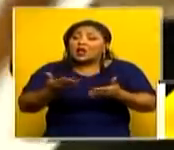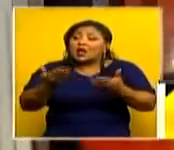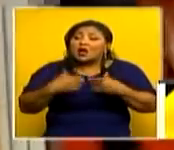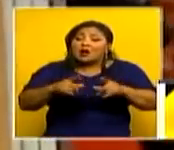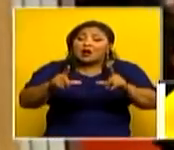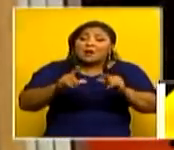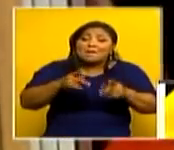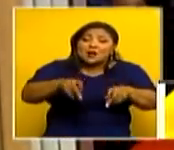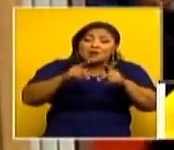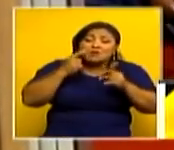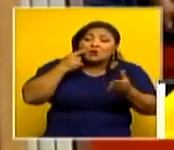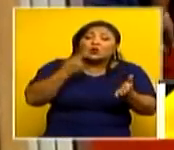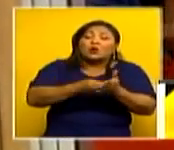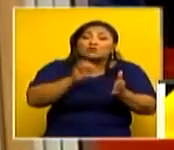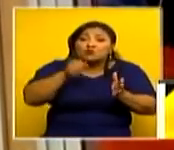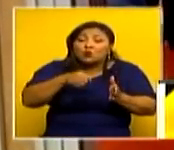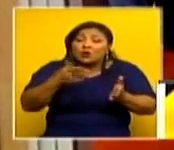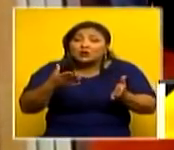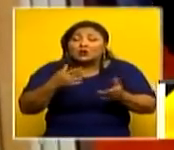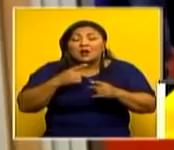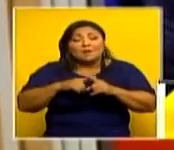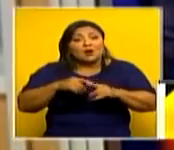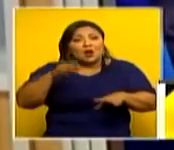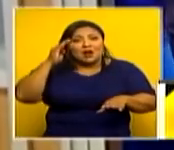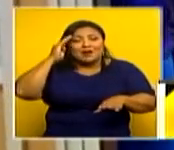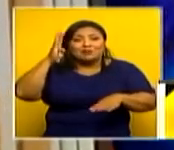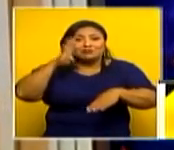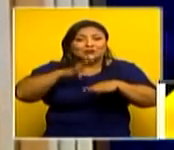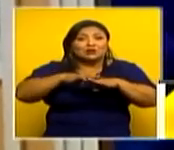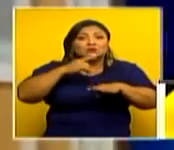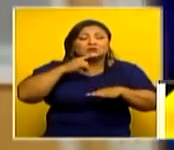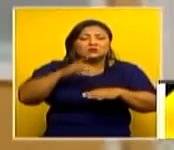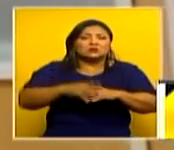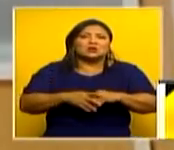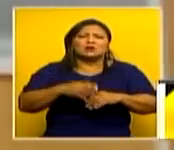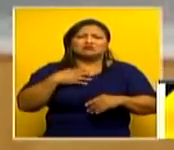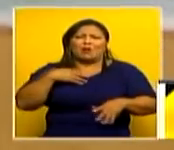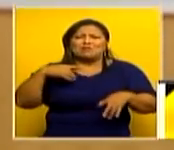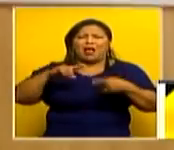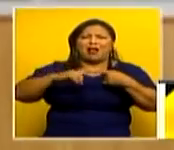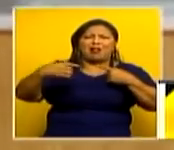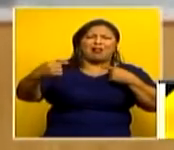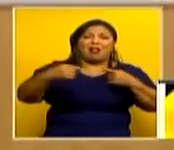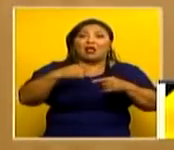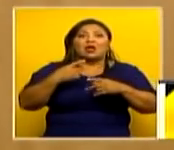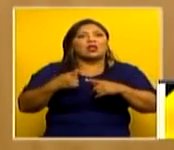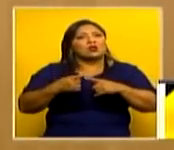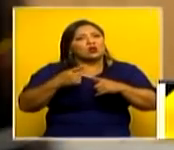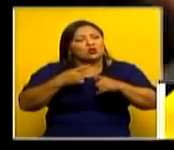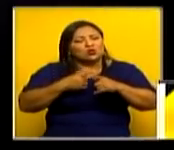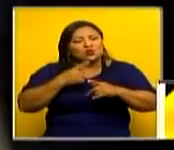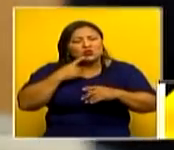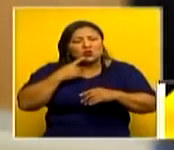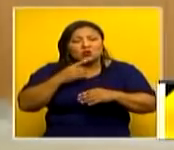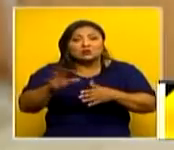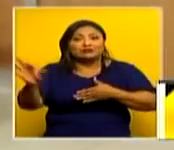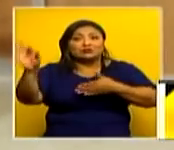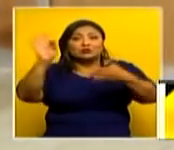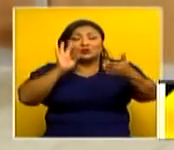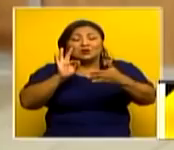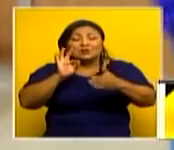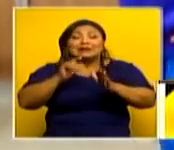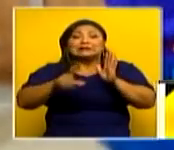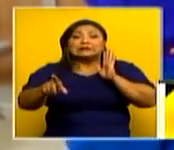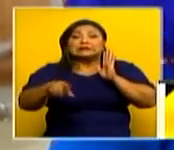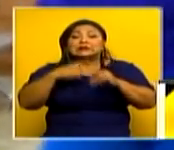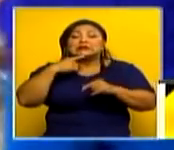de armas. Y según la Policía Nacional, al momento de sus aprehensiones, se mostraron agresivos y en la unidad de flagrancia, su representante legal